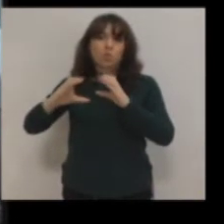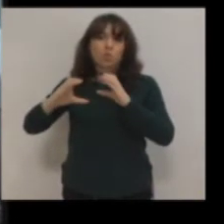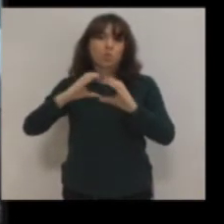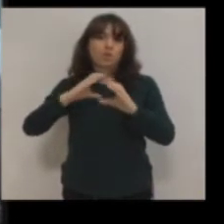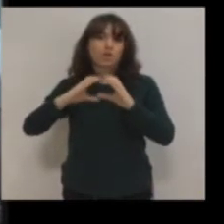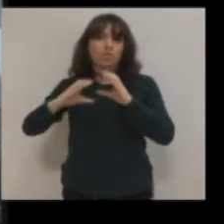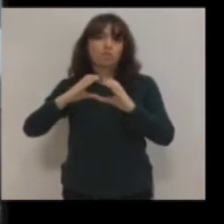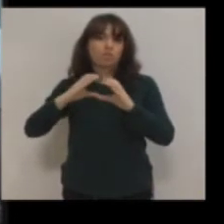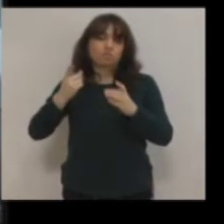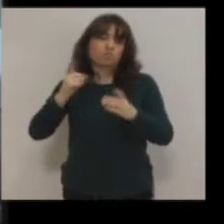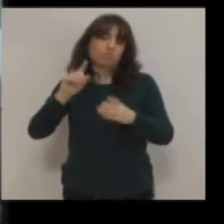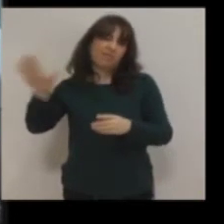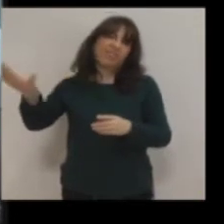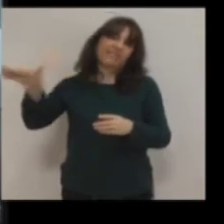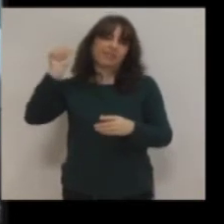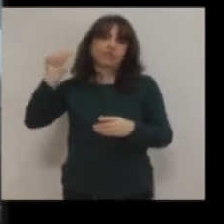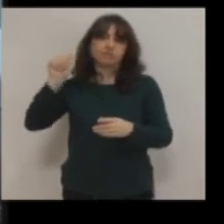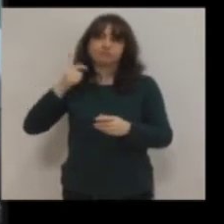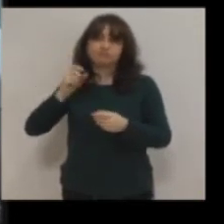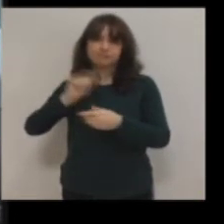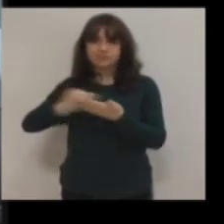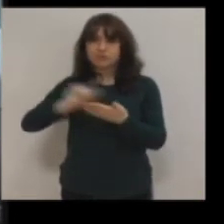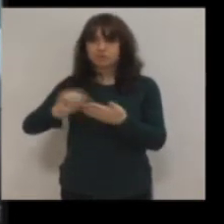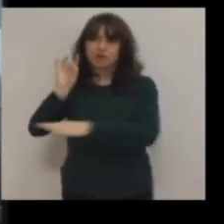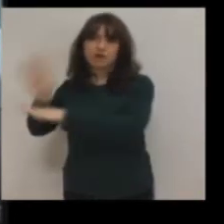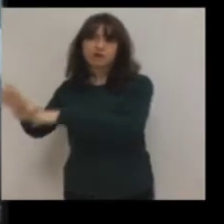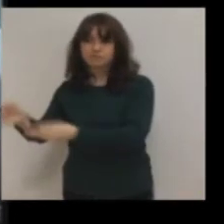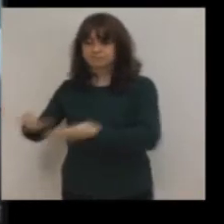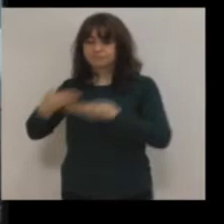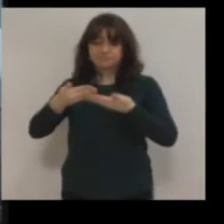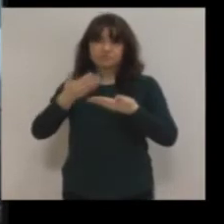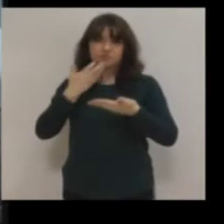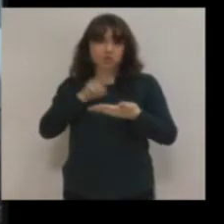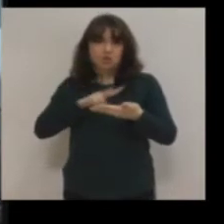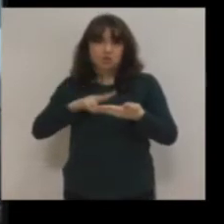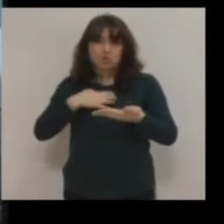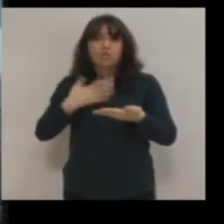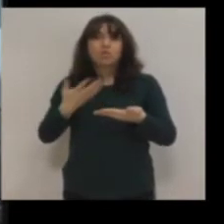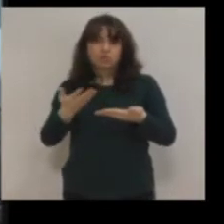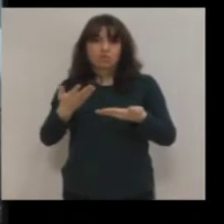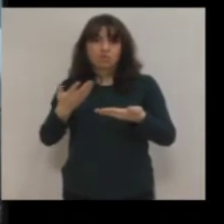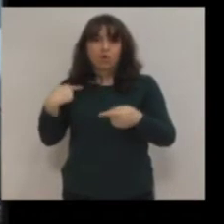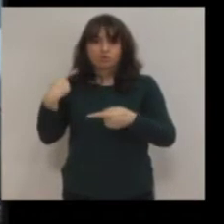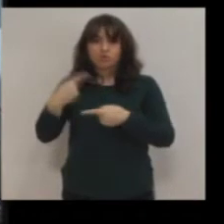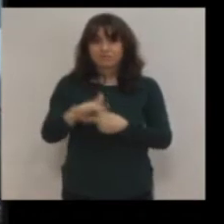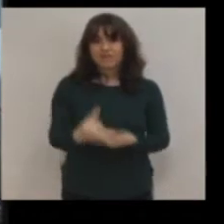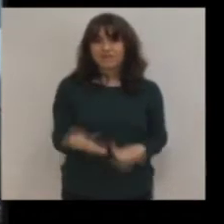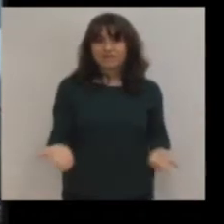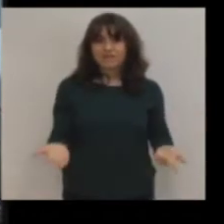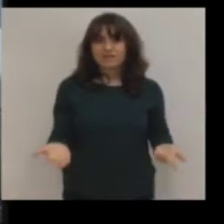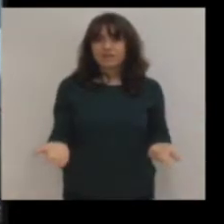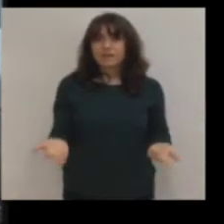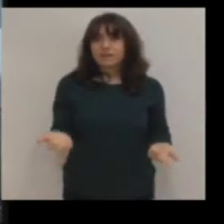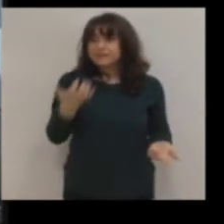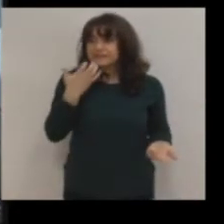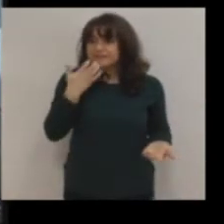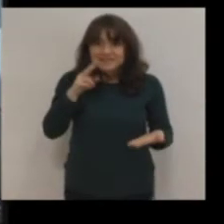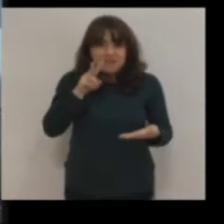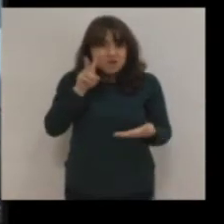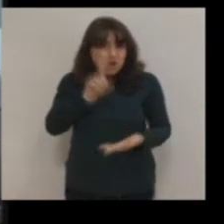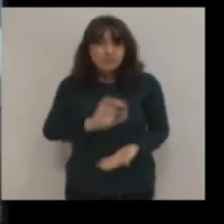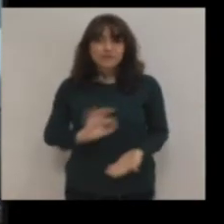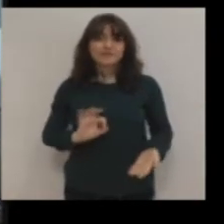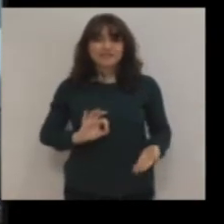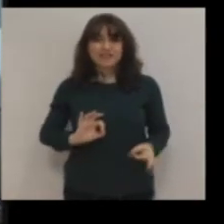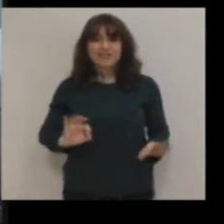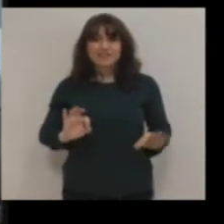yo no me entero, puede tener consecuencias evidentemente muy serias muy seria, pero es que si no puedes ver, difícilmente